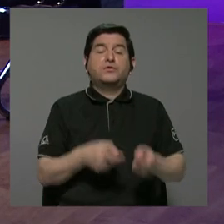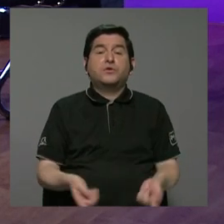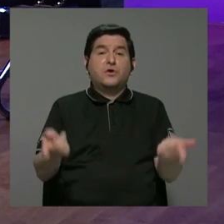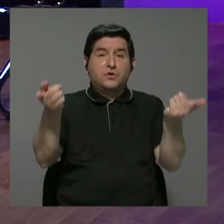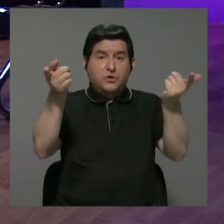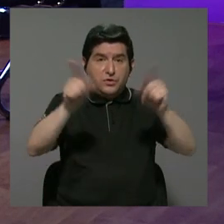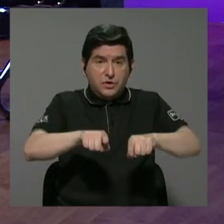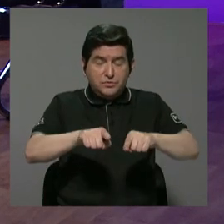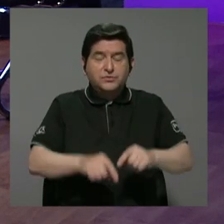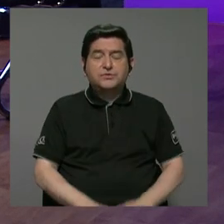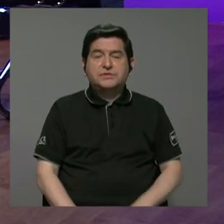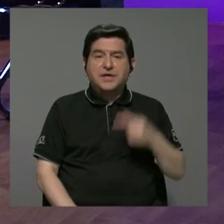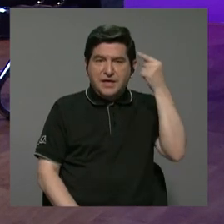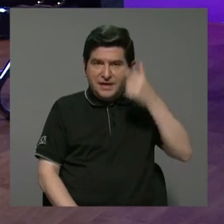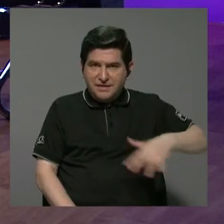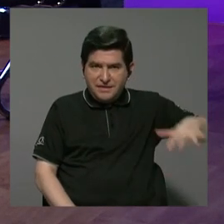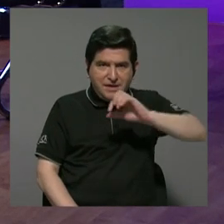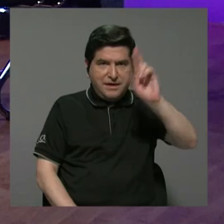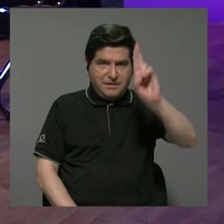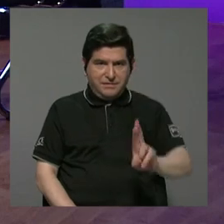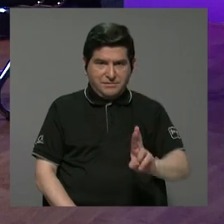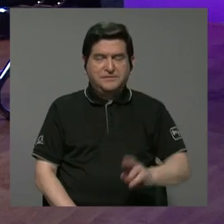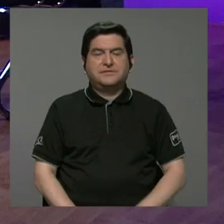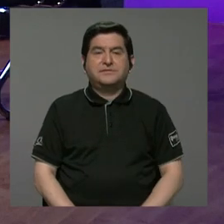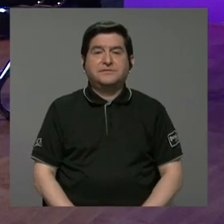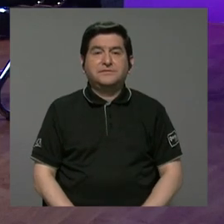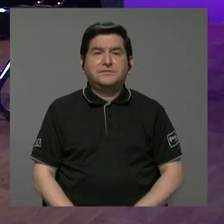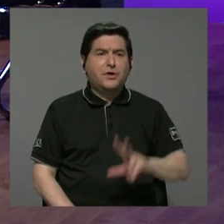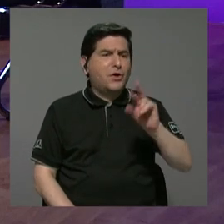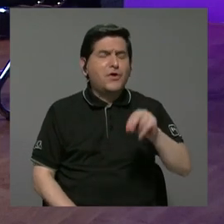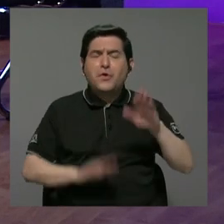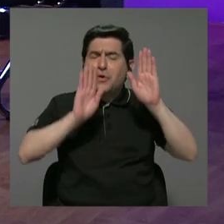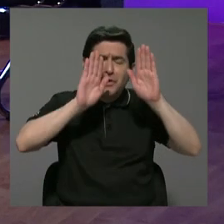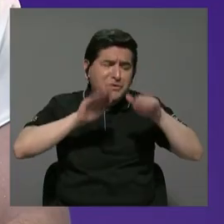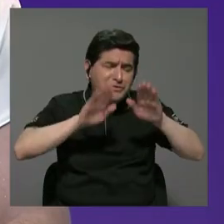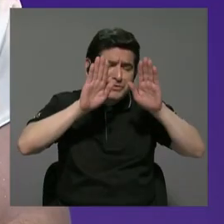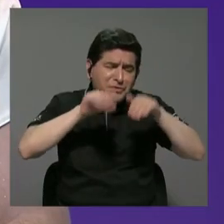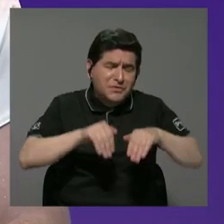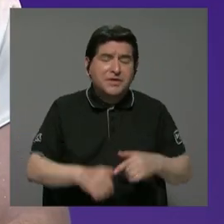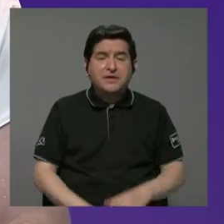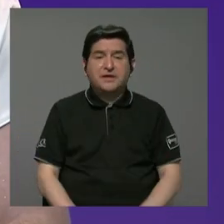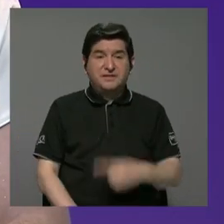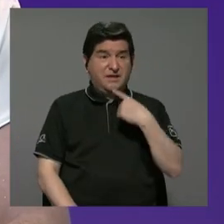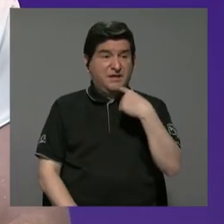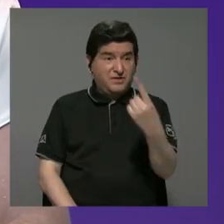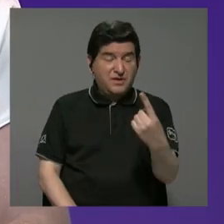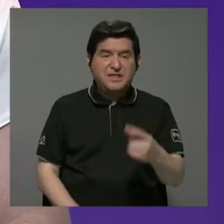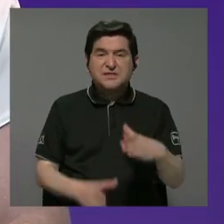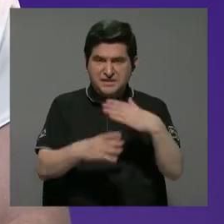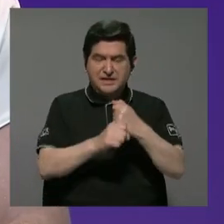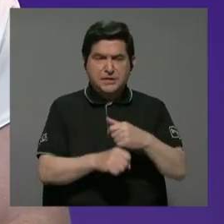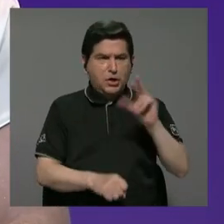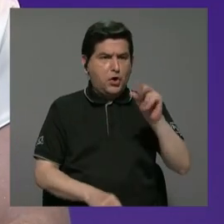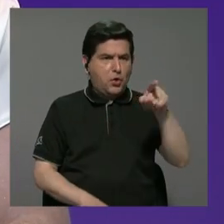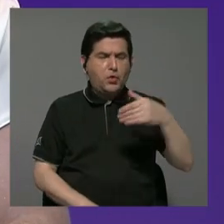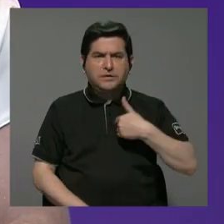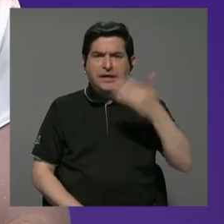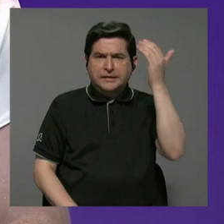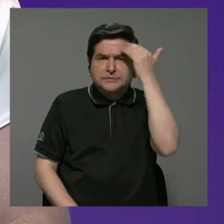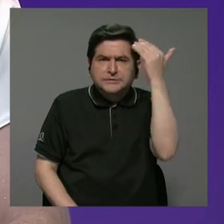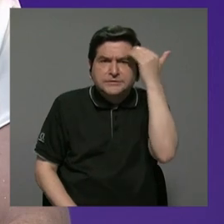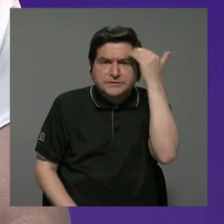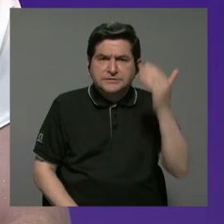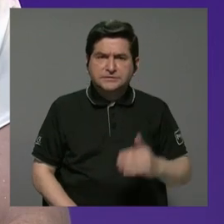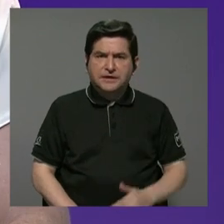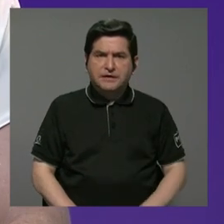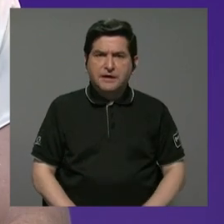haciendo el Estado costarricense, ¿verdad? No son borregos que están haciendo lo que les decimos, son personas que tienen una conciencia,